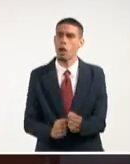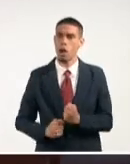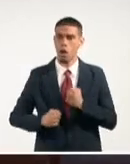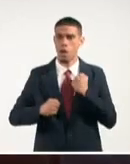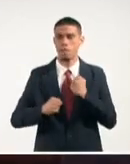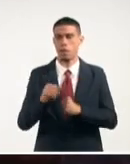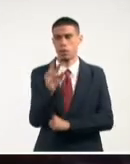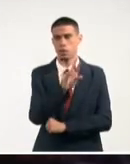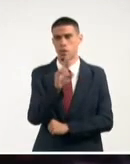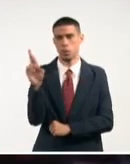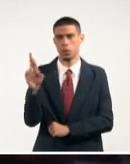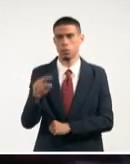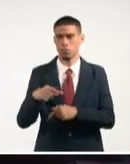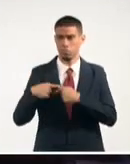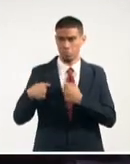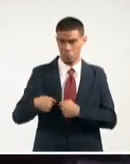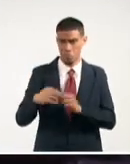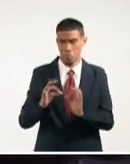revolución.